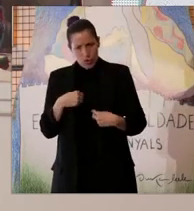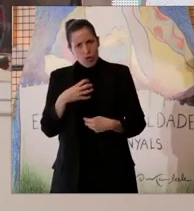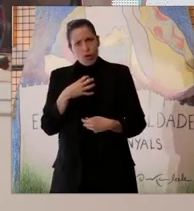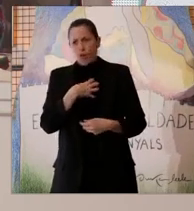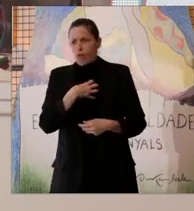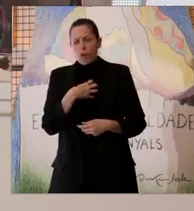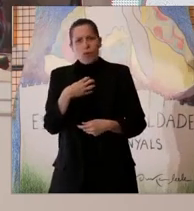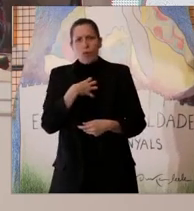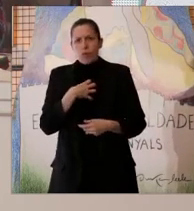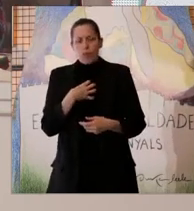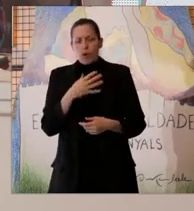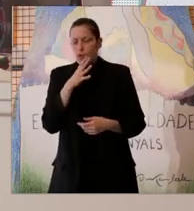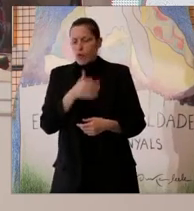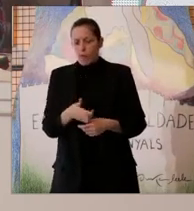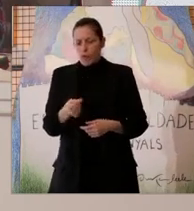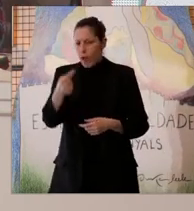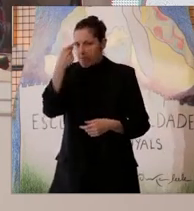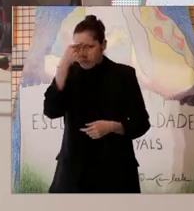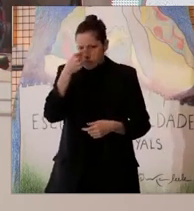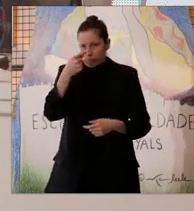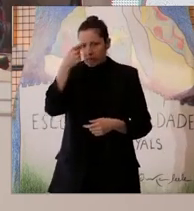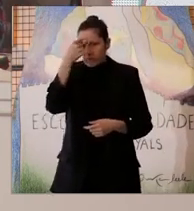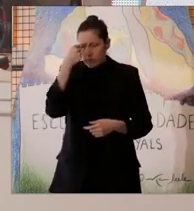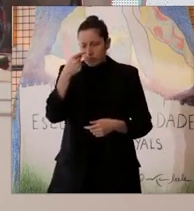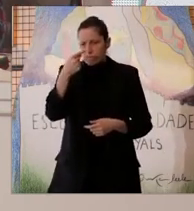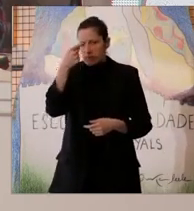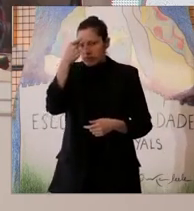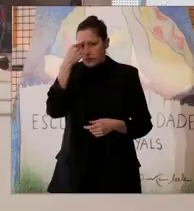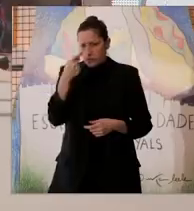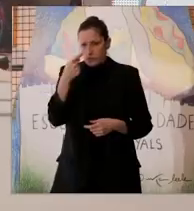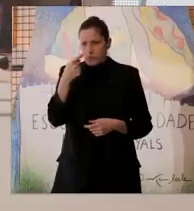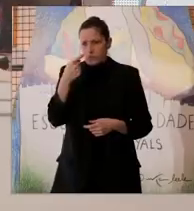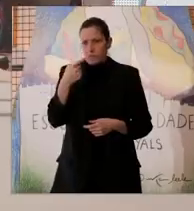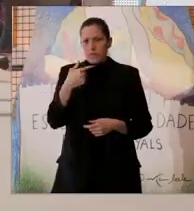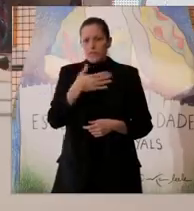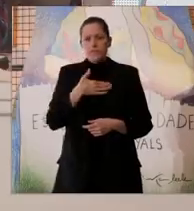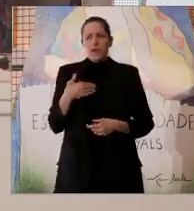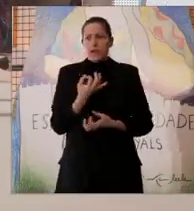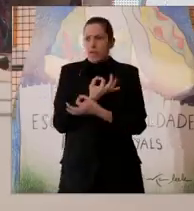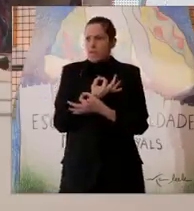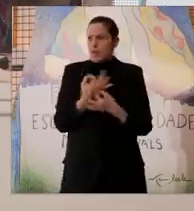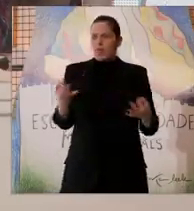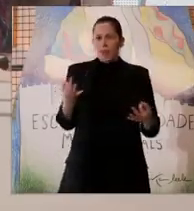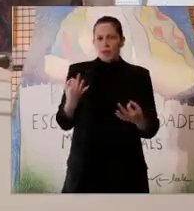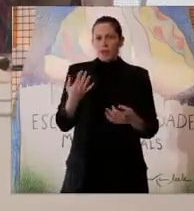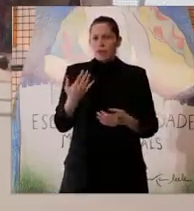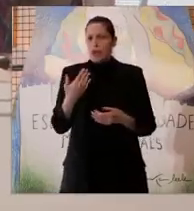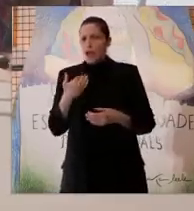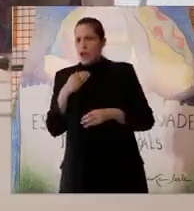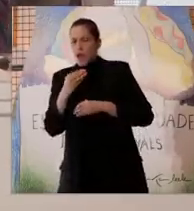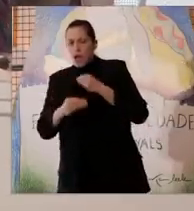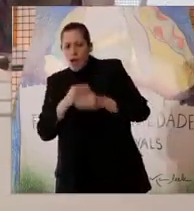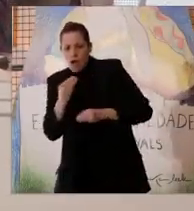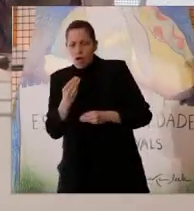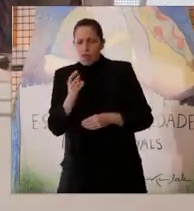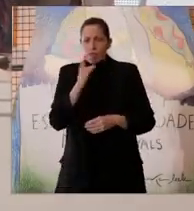porque la obsesión porque nadie pueda decirte has hecho esto mal porque si tú has hecho algo mal va a estar siempre mucho peor hecho que